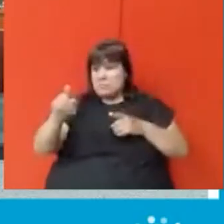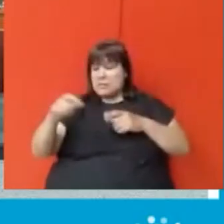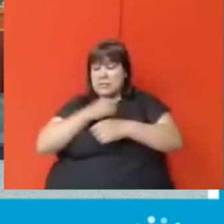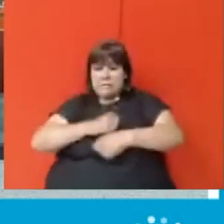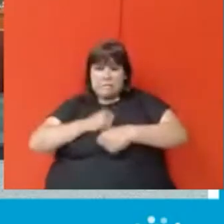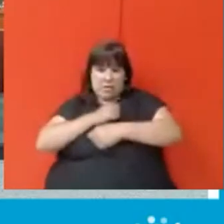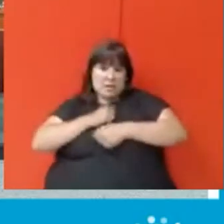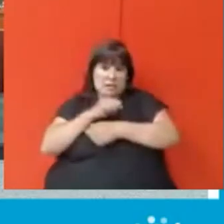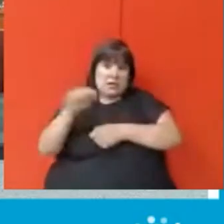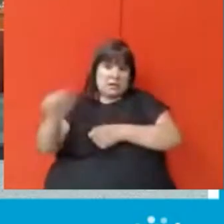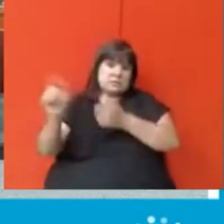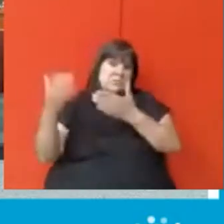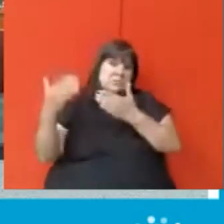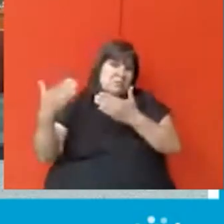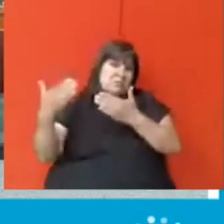de una enfermera.